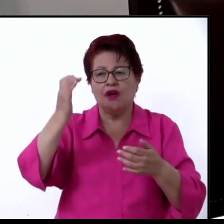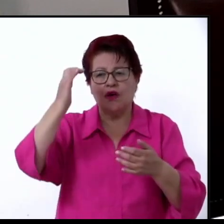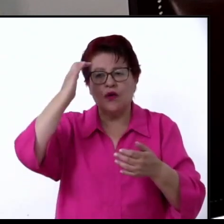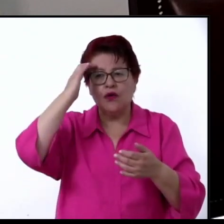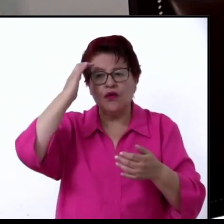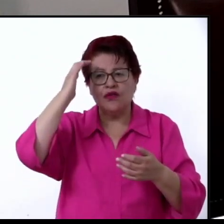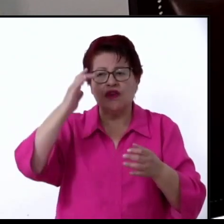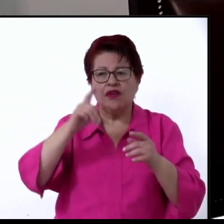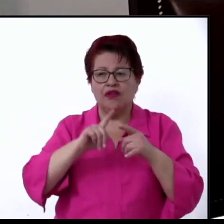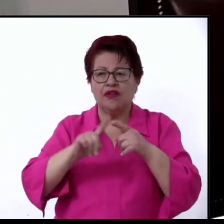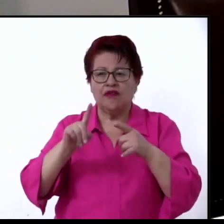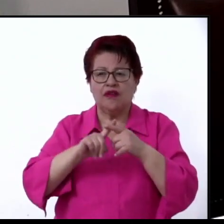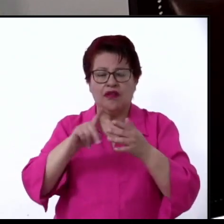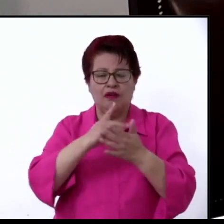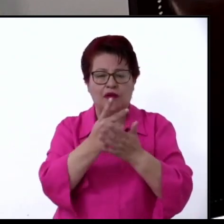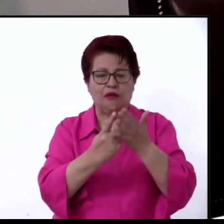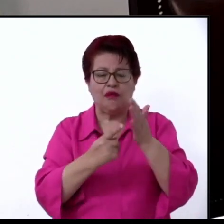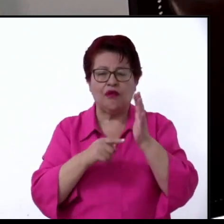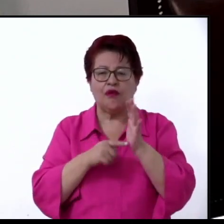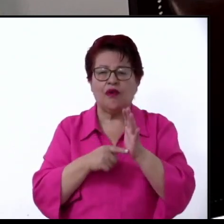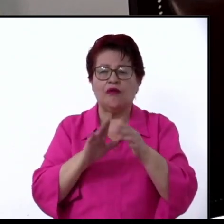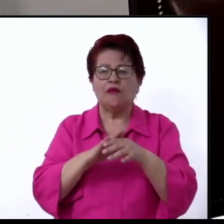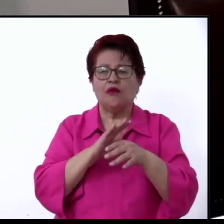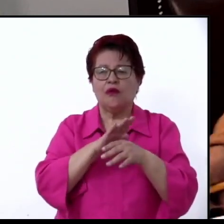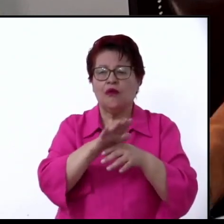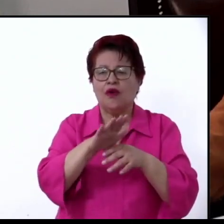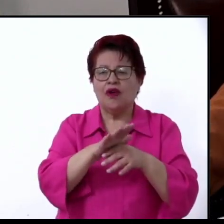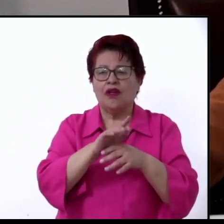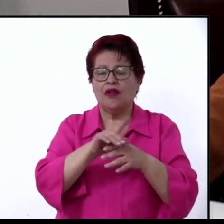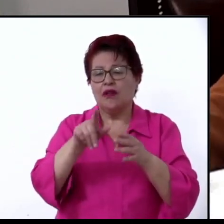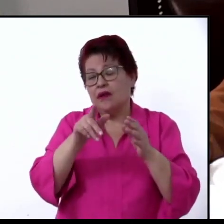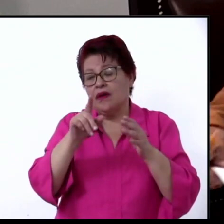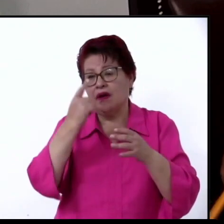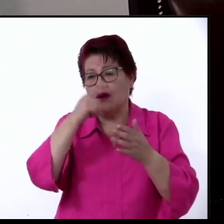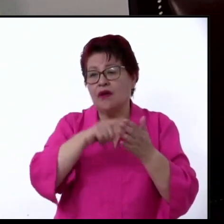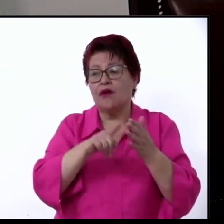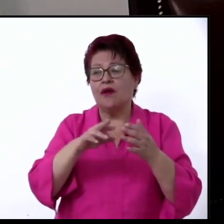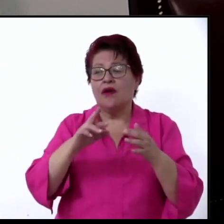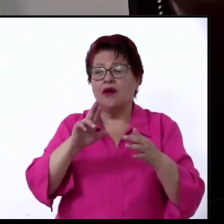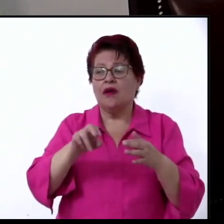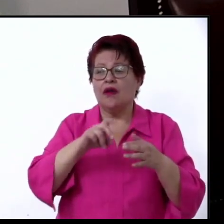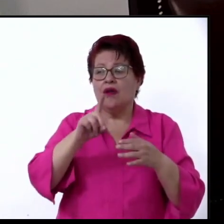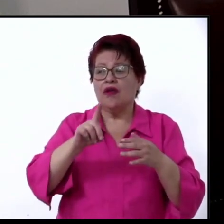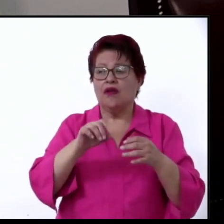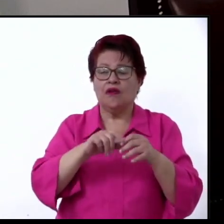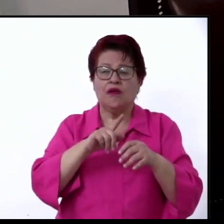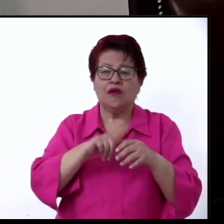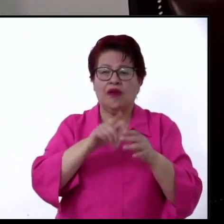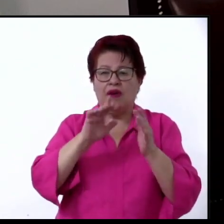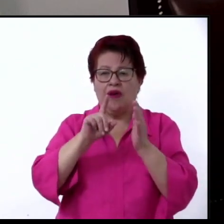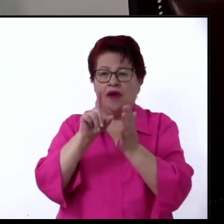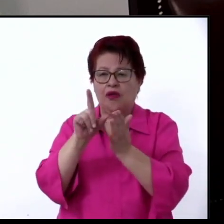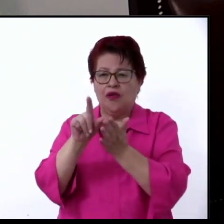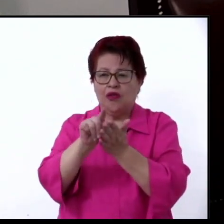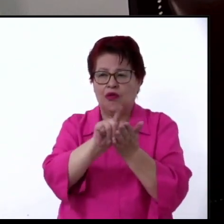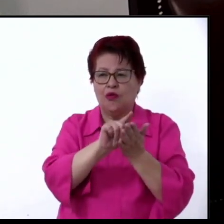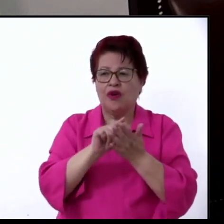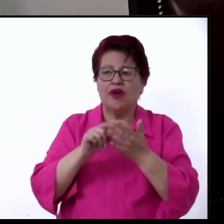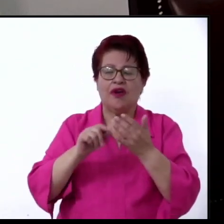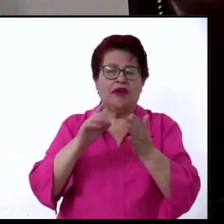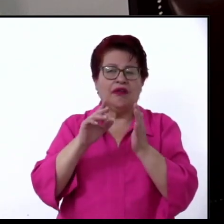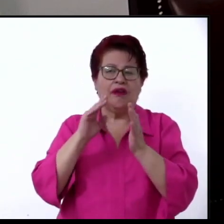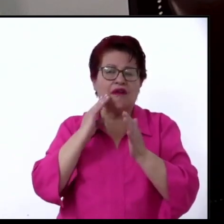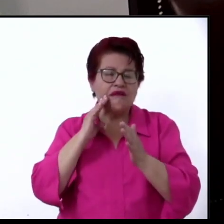conocer estos tipos de programas a través, supongo que las redes sociales debe de ser algún instrumento, pero si hay algún otro más?